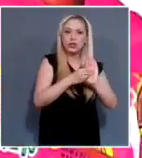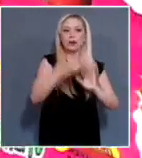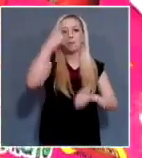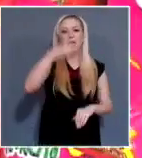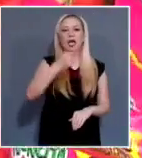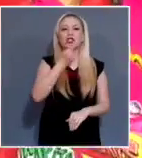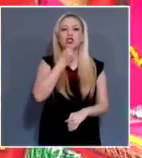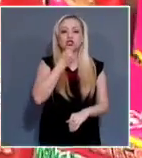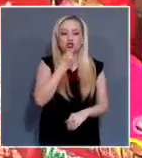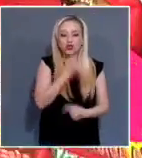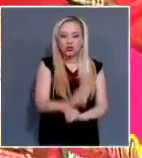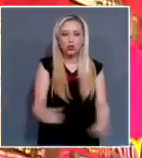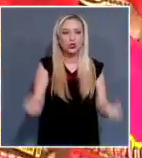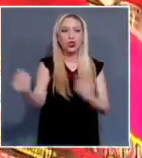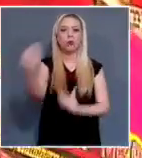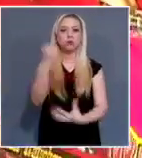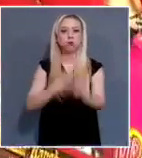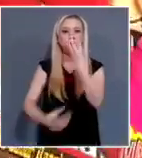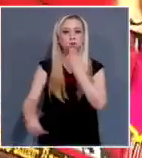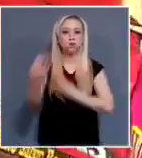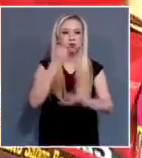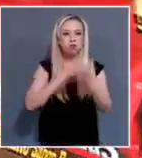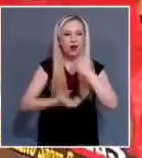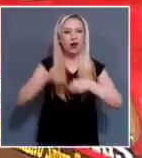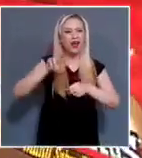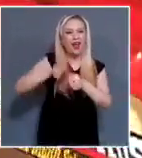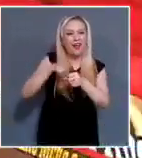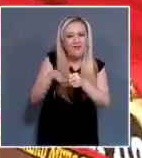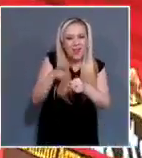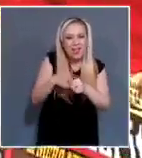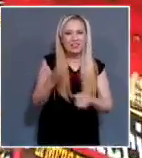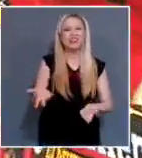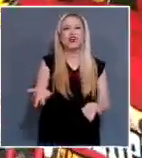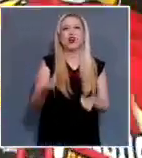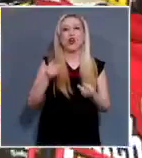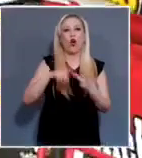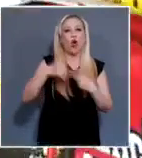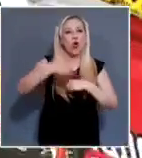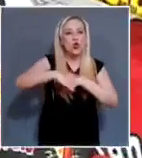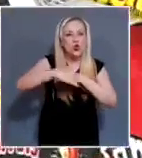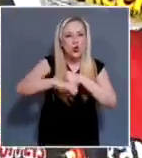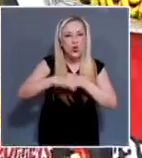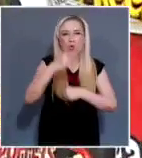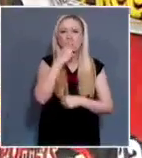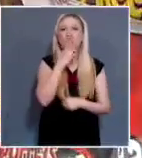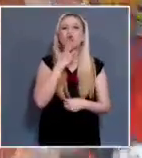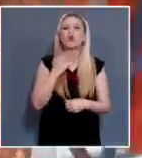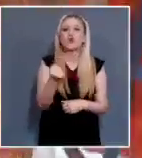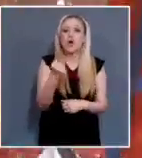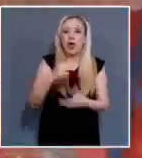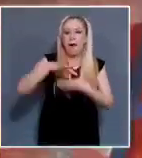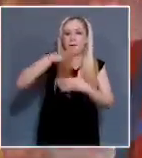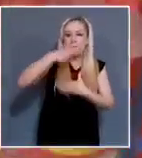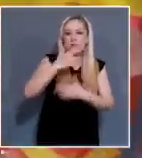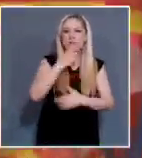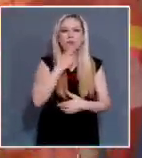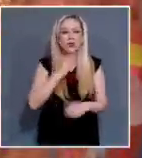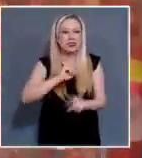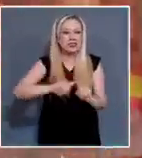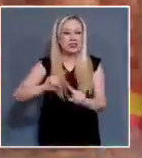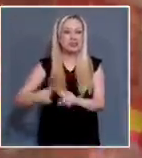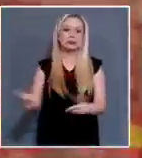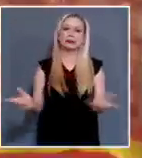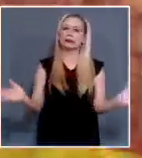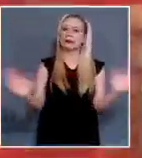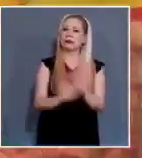La industria de alimentos chatarra pretende evadir la ley al presentar amparos en tribunales de primera instancia para continuar